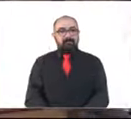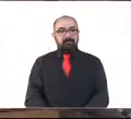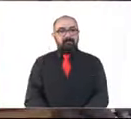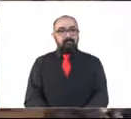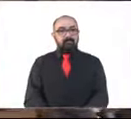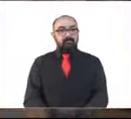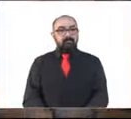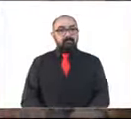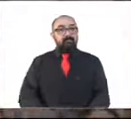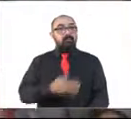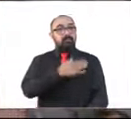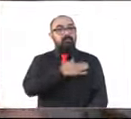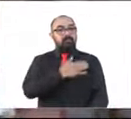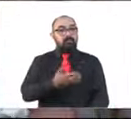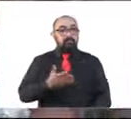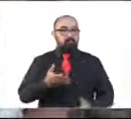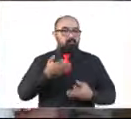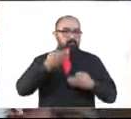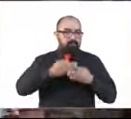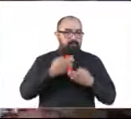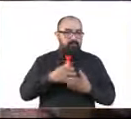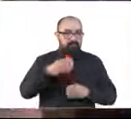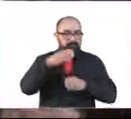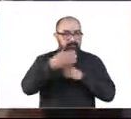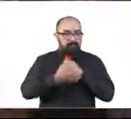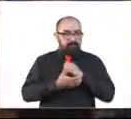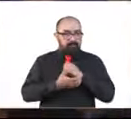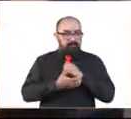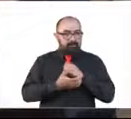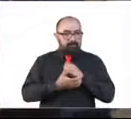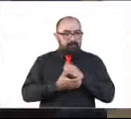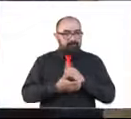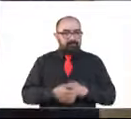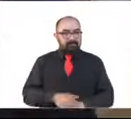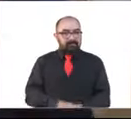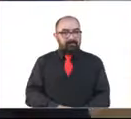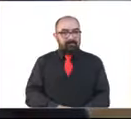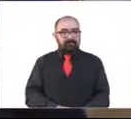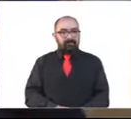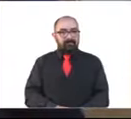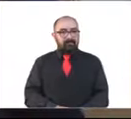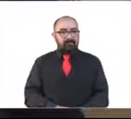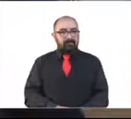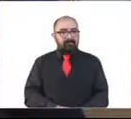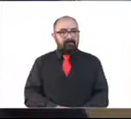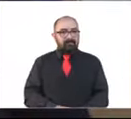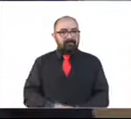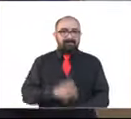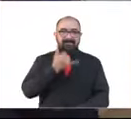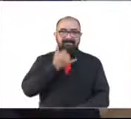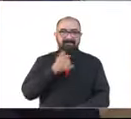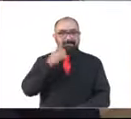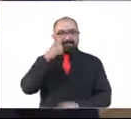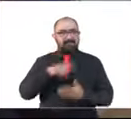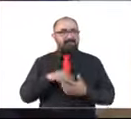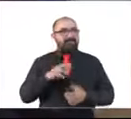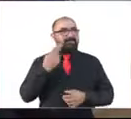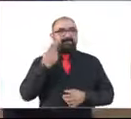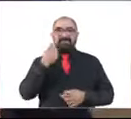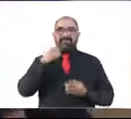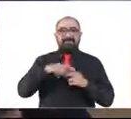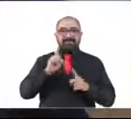Bueno, pues nos vamos a despedir. Ay, qué bien. No era escenografía, pero ¿escucharon a los pájaros? No es que, o